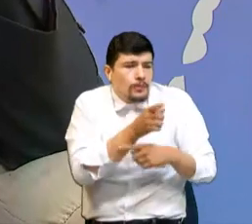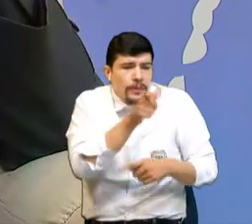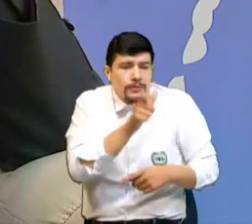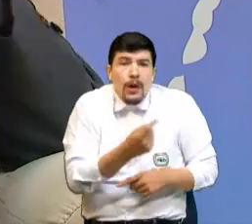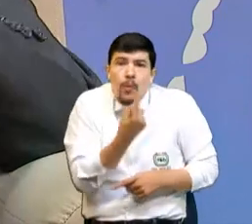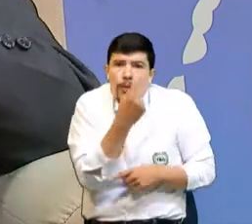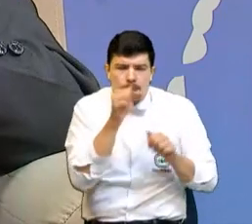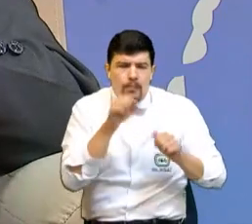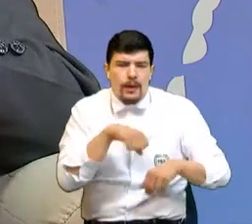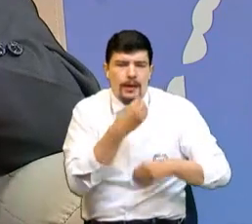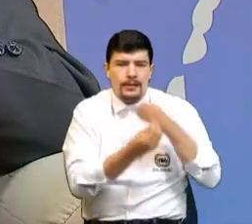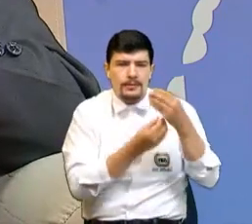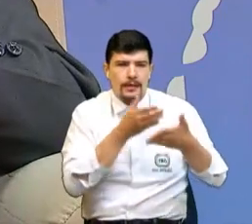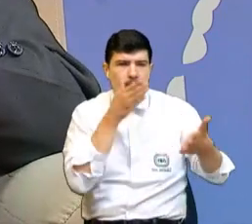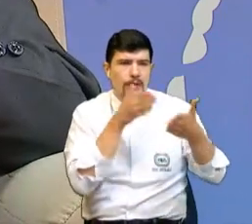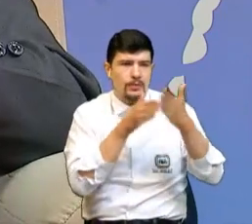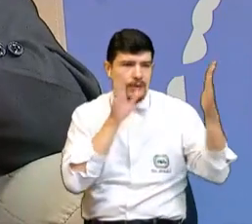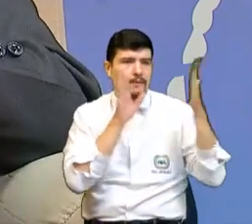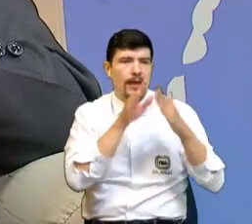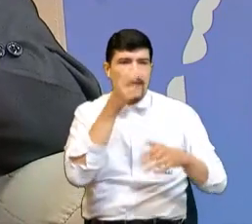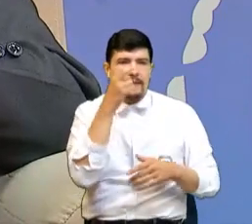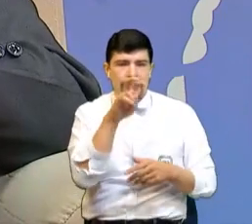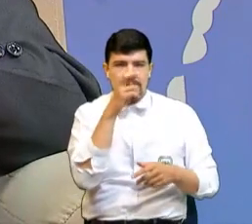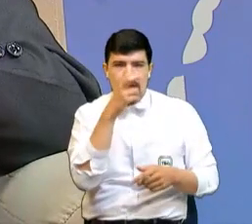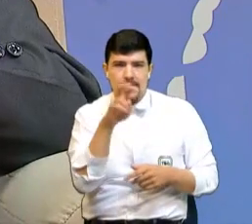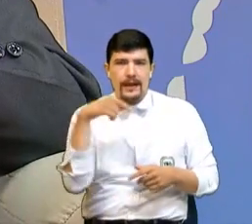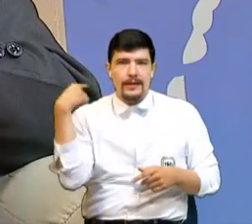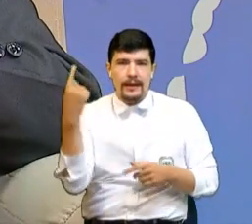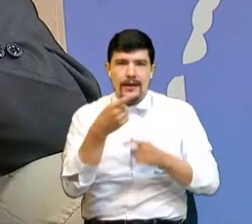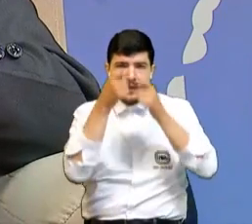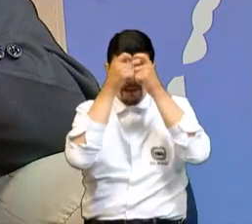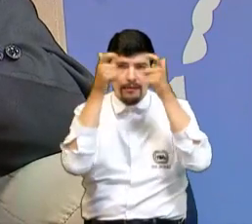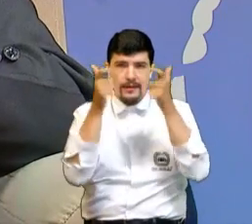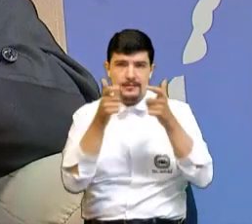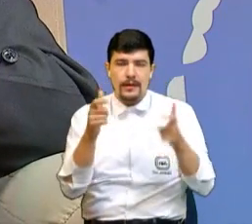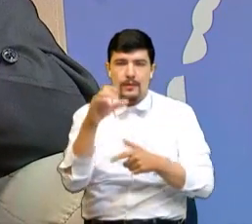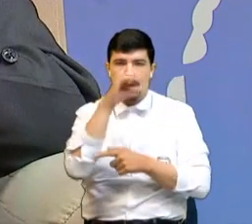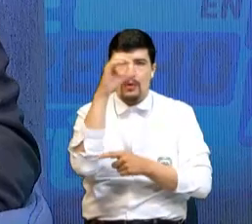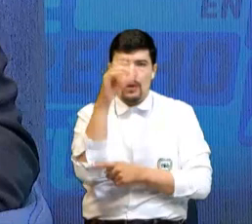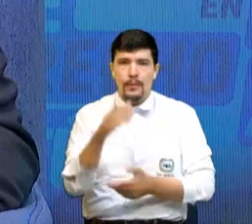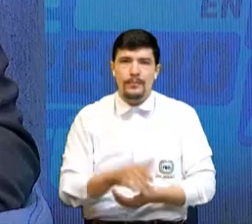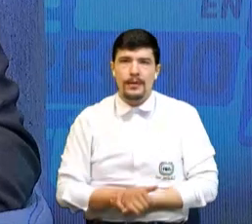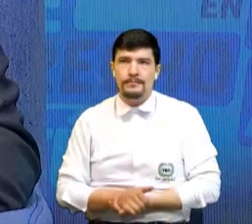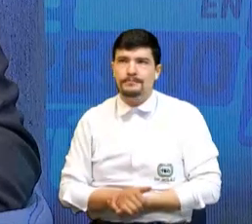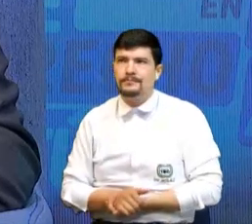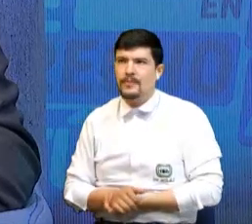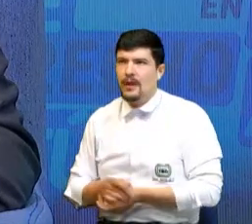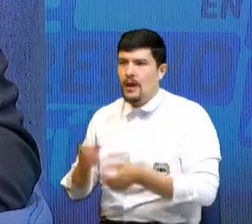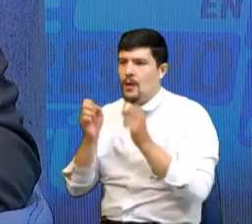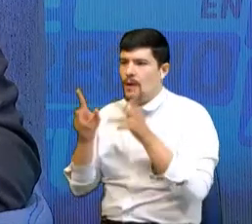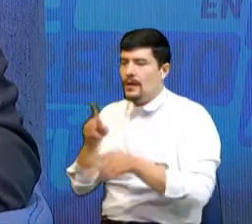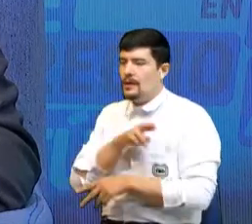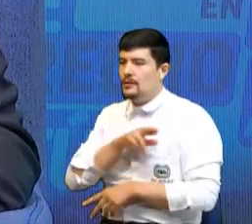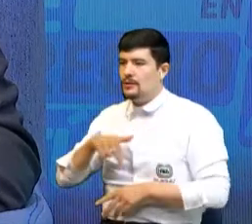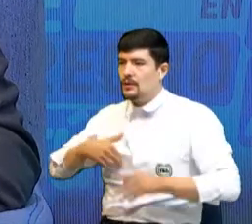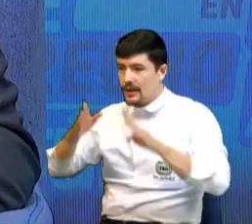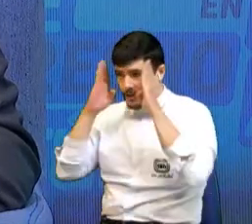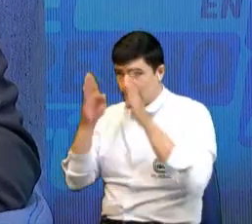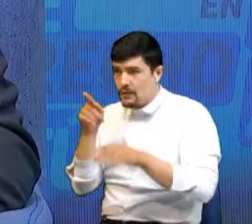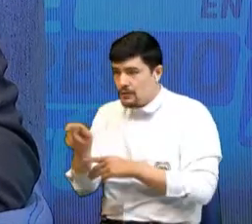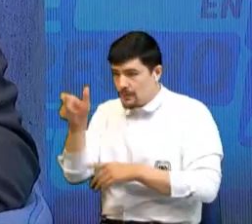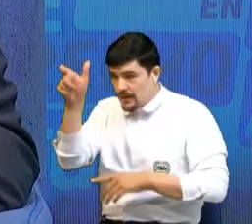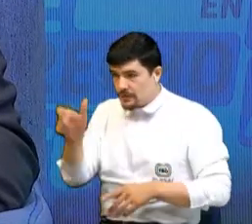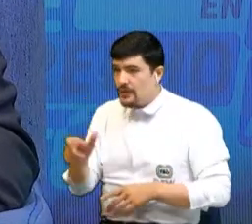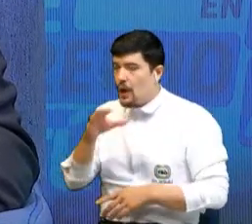el denuncio ante la Fiscalía General de la Nación. Vamos a escuchar al señor Juan Carlos,